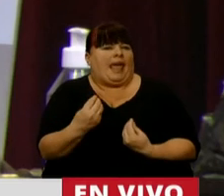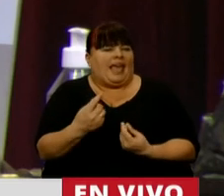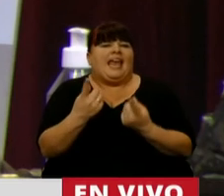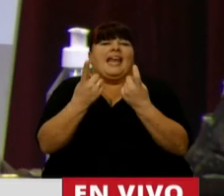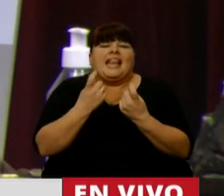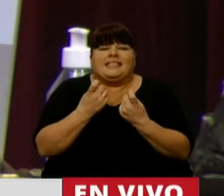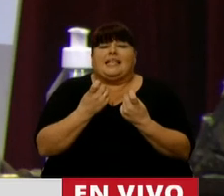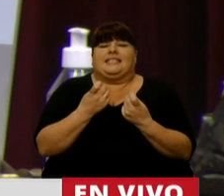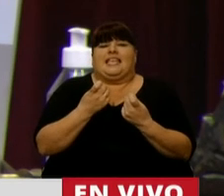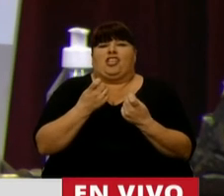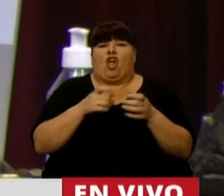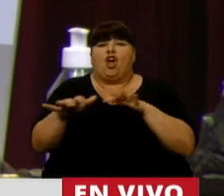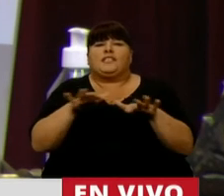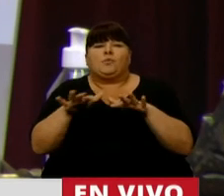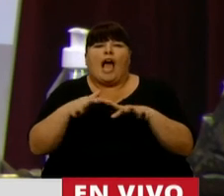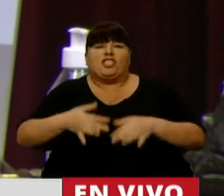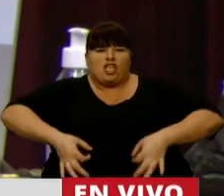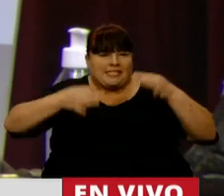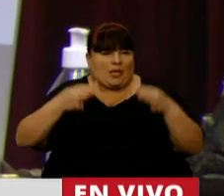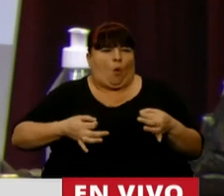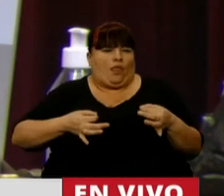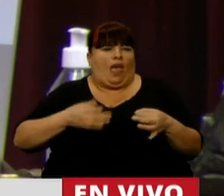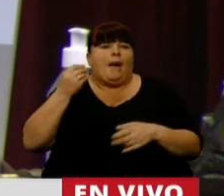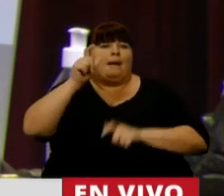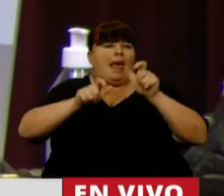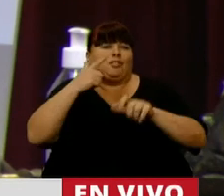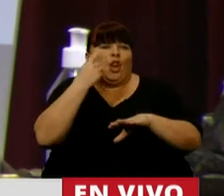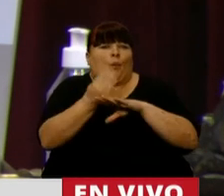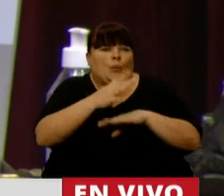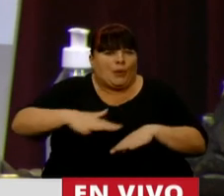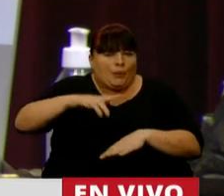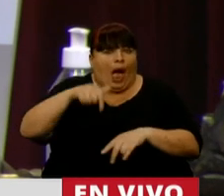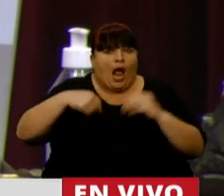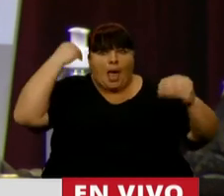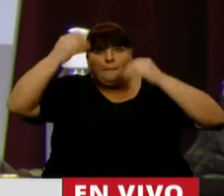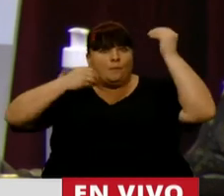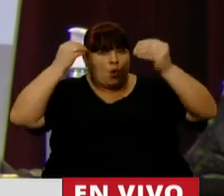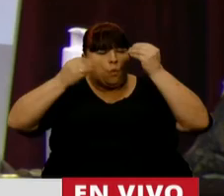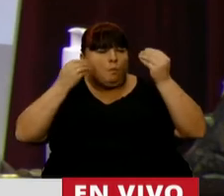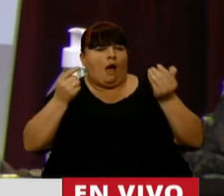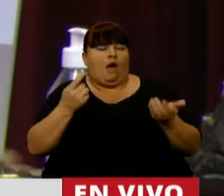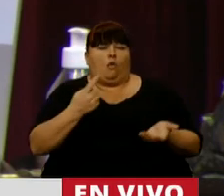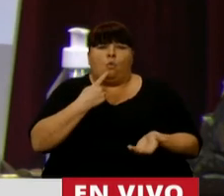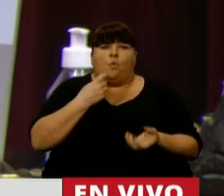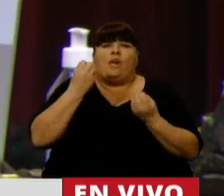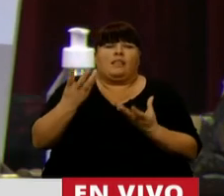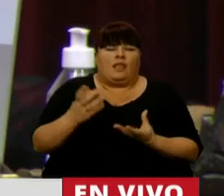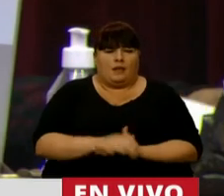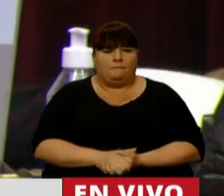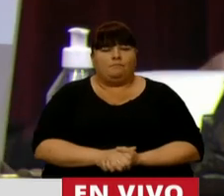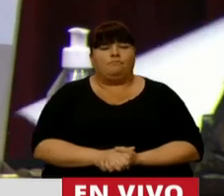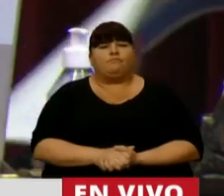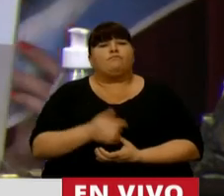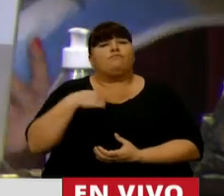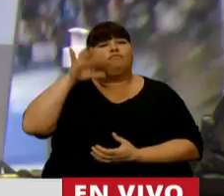Necesitamos generar una situación de seguridad para los vecinos que están en vilo en este momento. Yo me